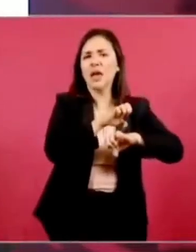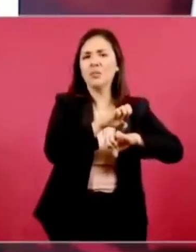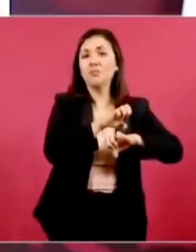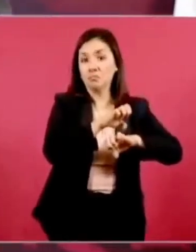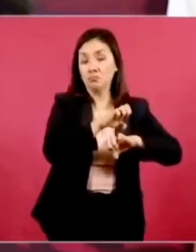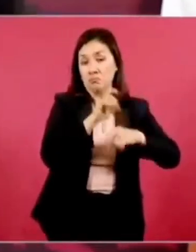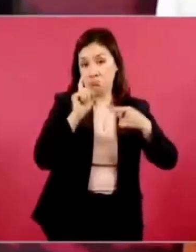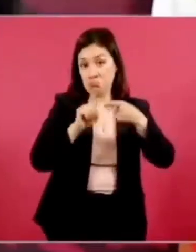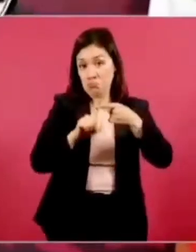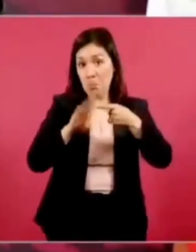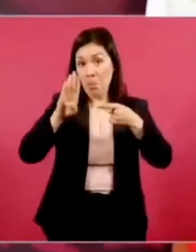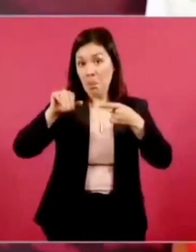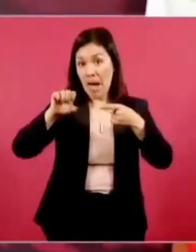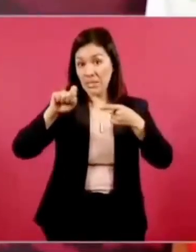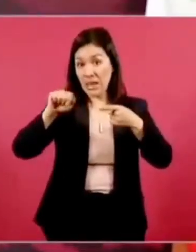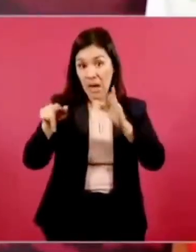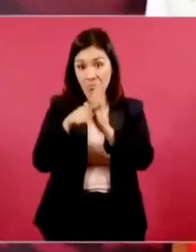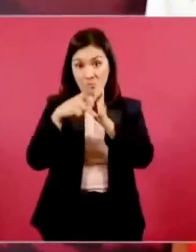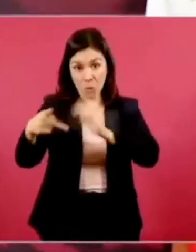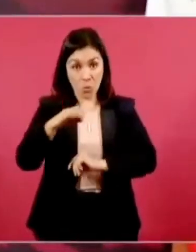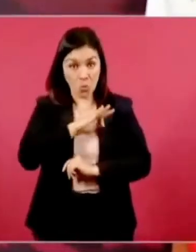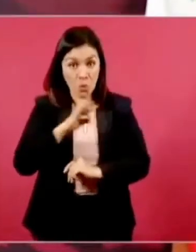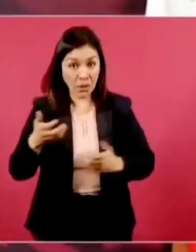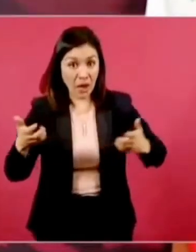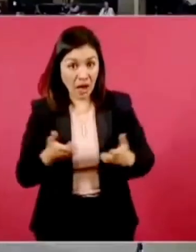¿Basta? ¿Tiene para hacer esto?